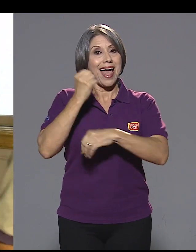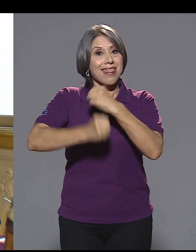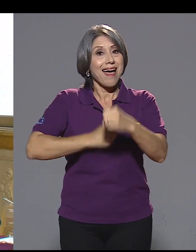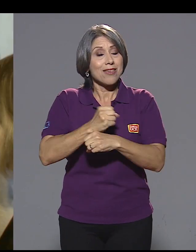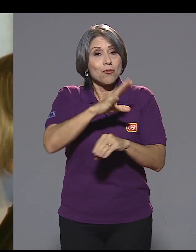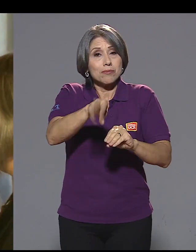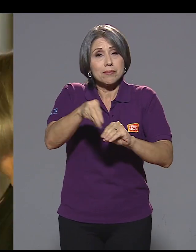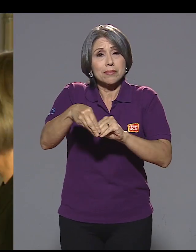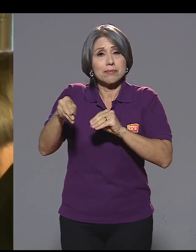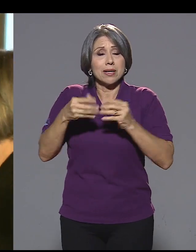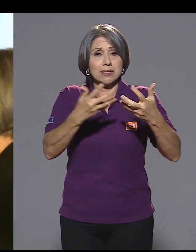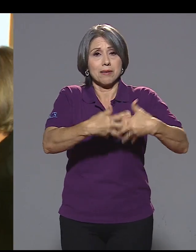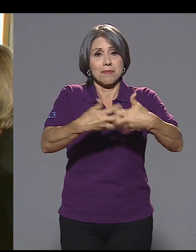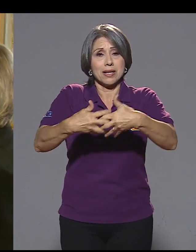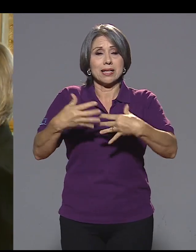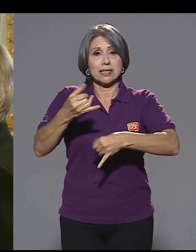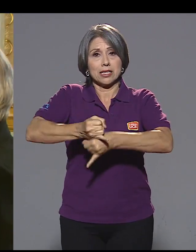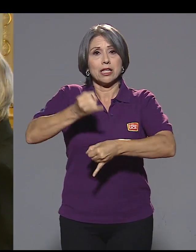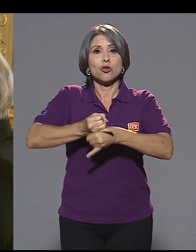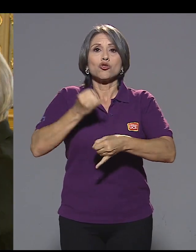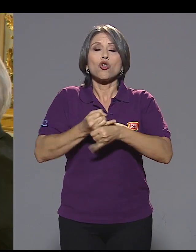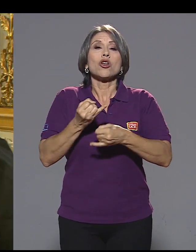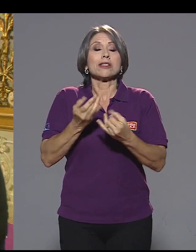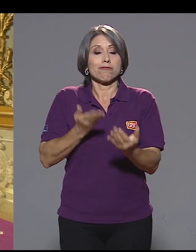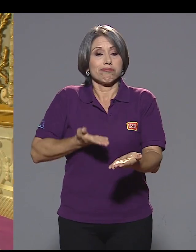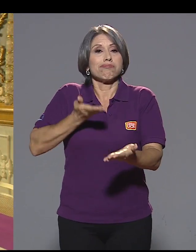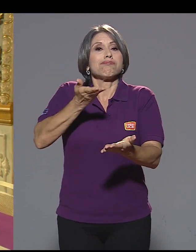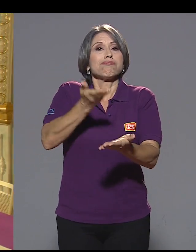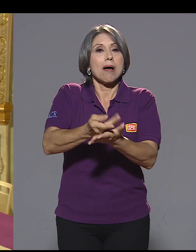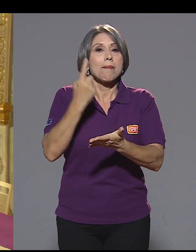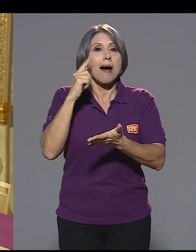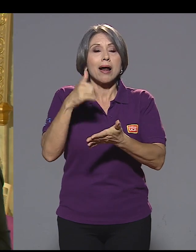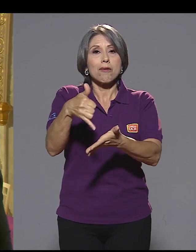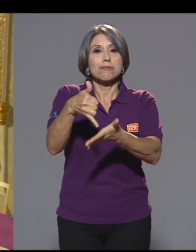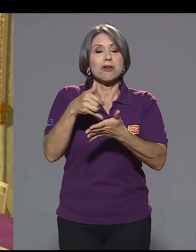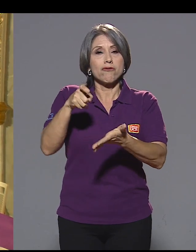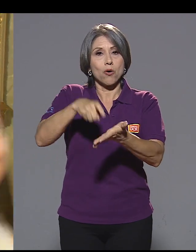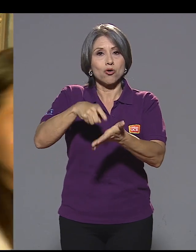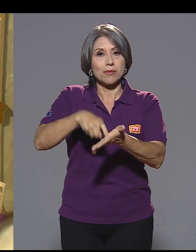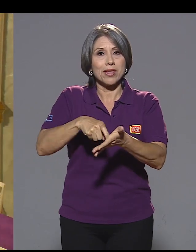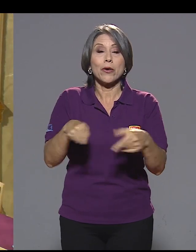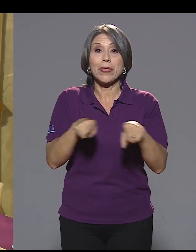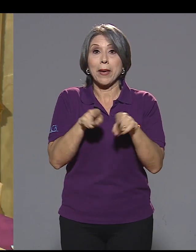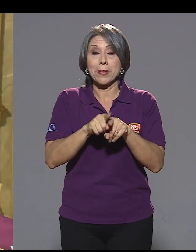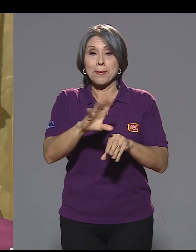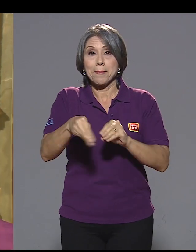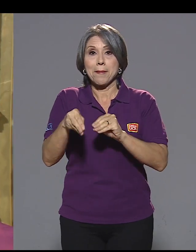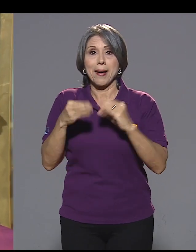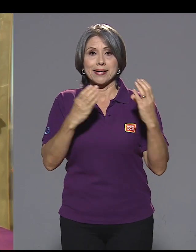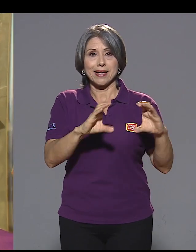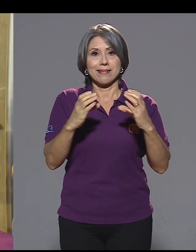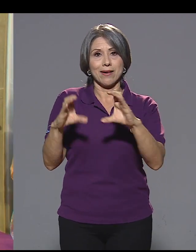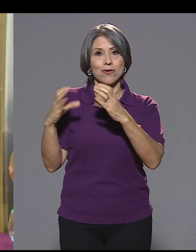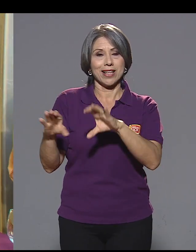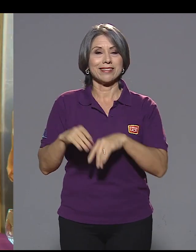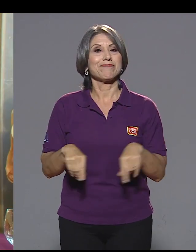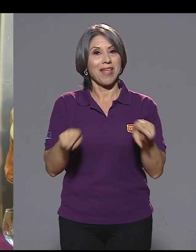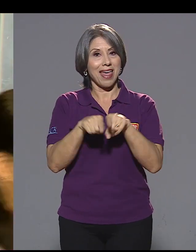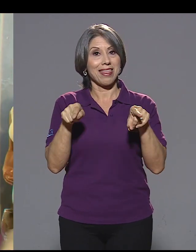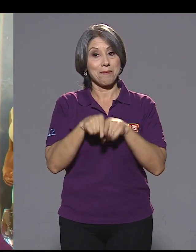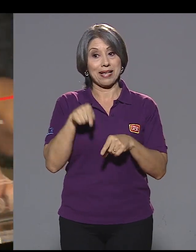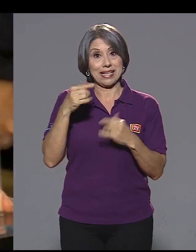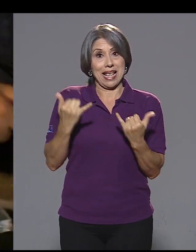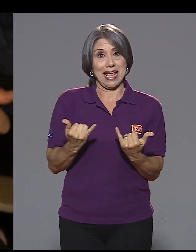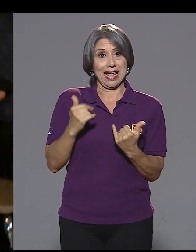año, más empresas e instituciones se postulan a este reconocimiento y también lo hacen en más categorías. Además,